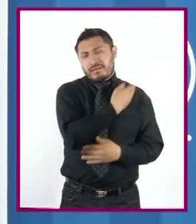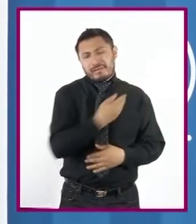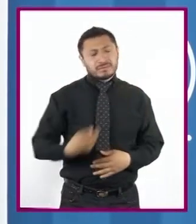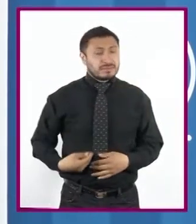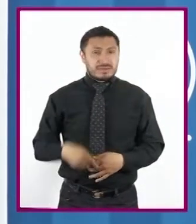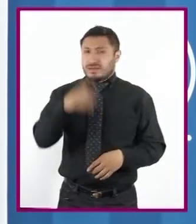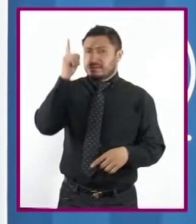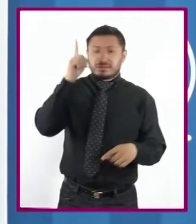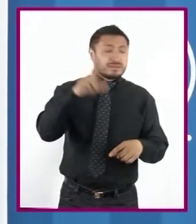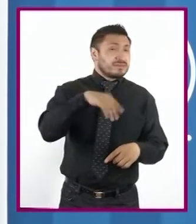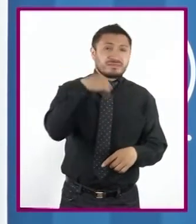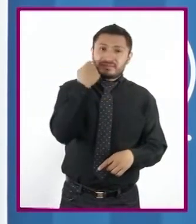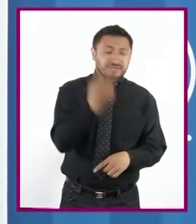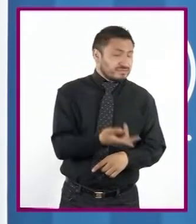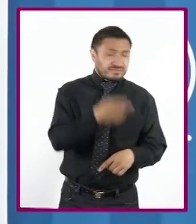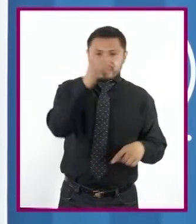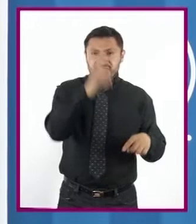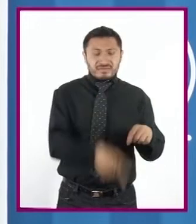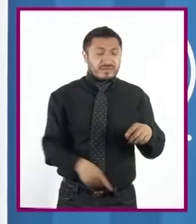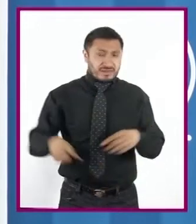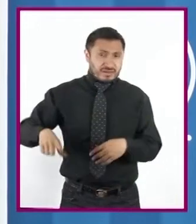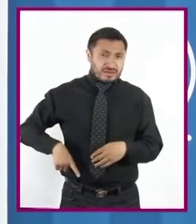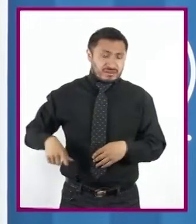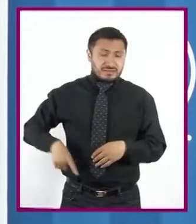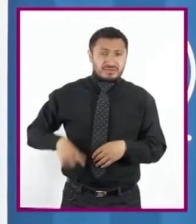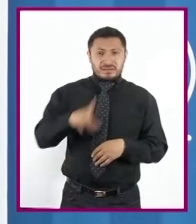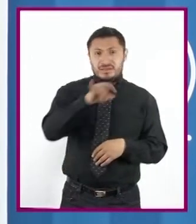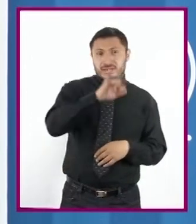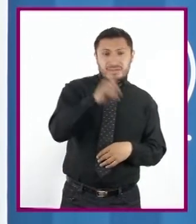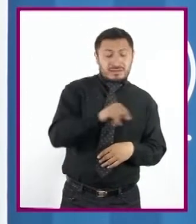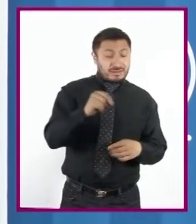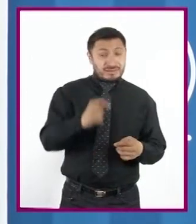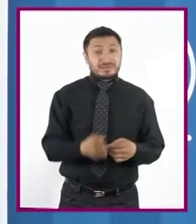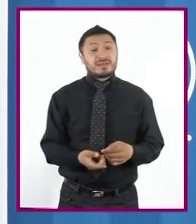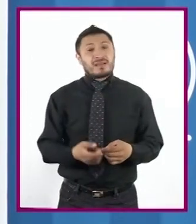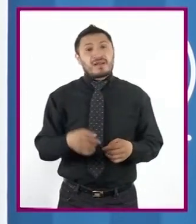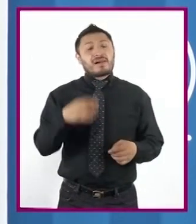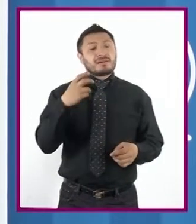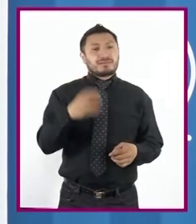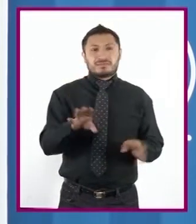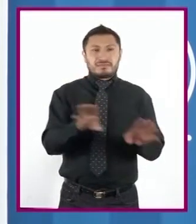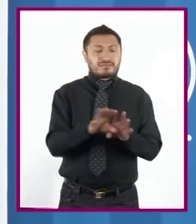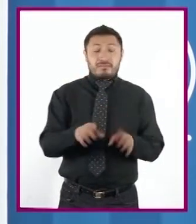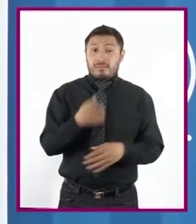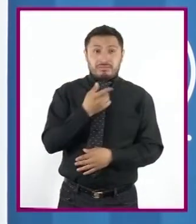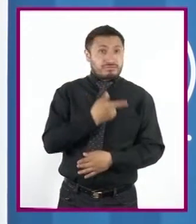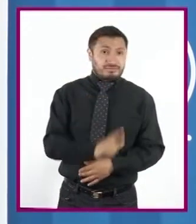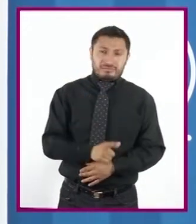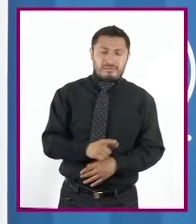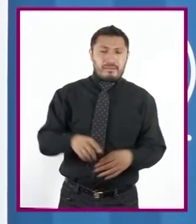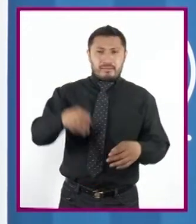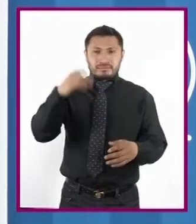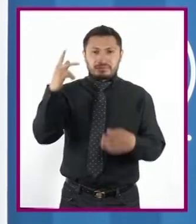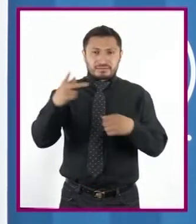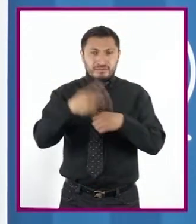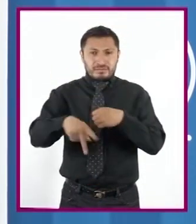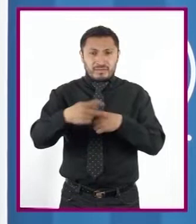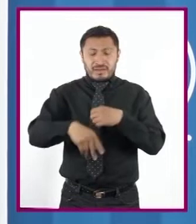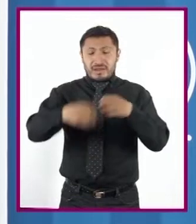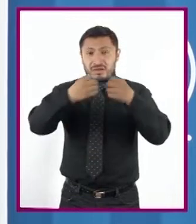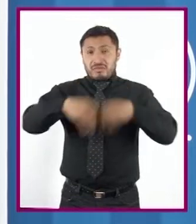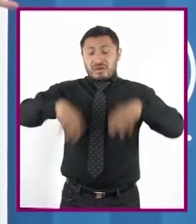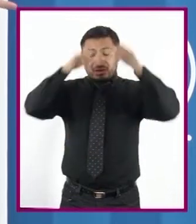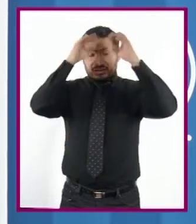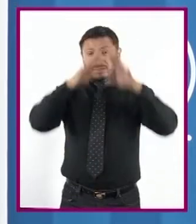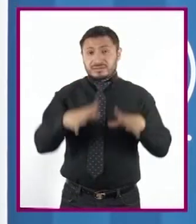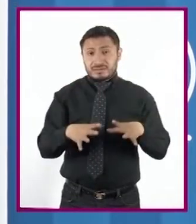destituir a muchos de los altos funcionarios de Porfirio Díaz, los cuales no veían con buenos ojos el riesgo de perder sus privilegios.